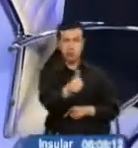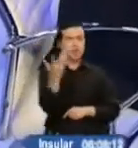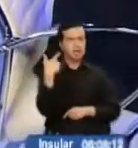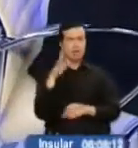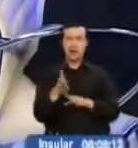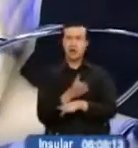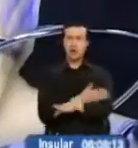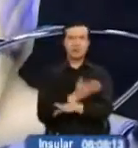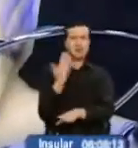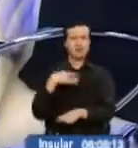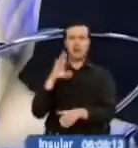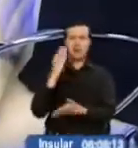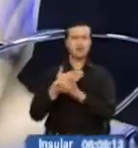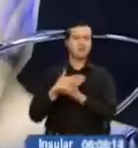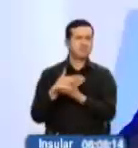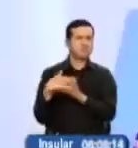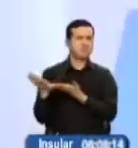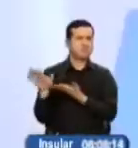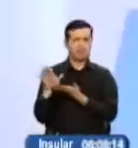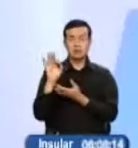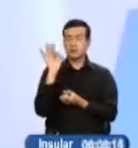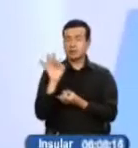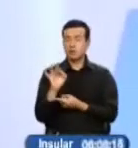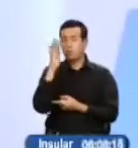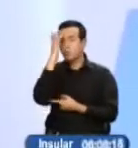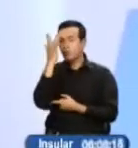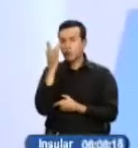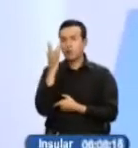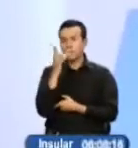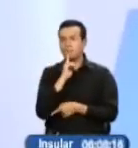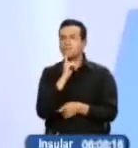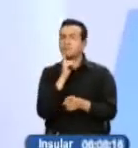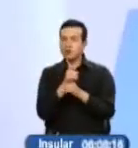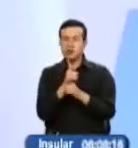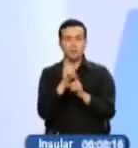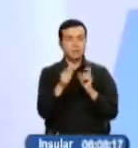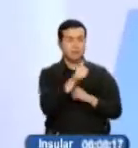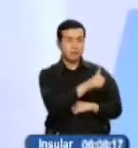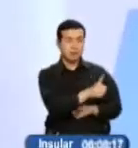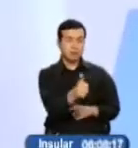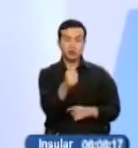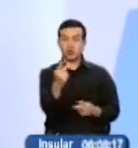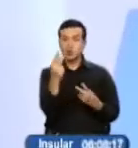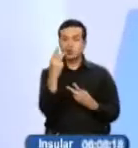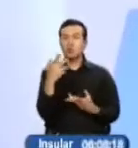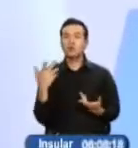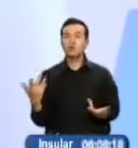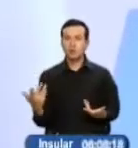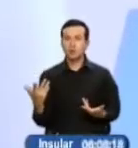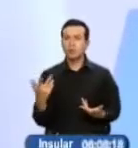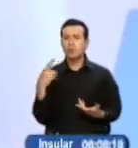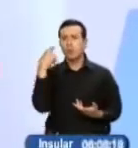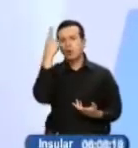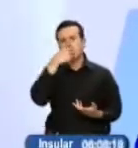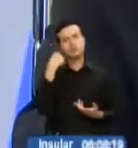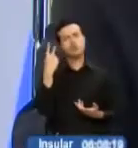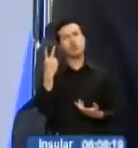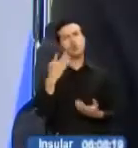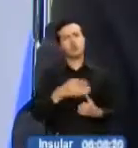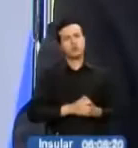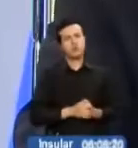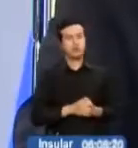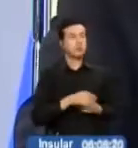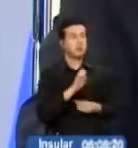dejado y que seguramente los va a dejar, porque si hay algo que cuestiona la gente que nos mira es precisamente esa doble moral. Es decir, el